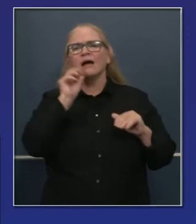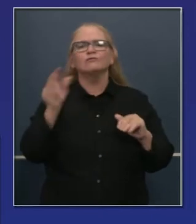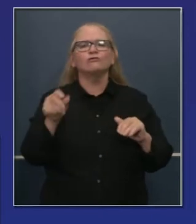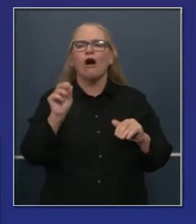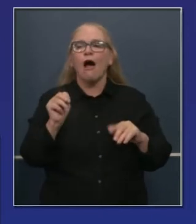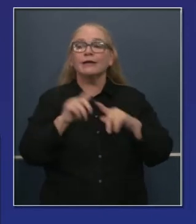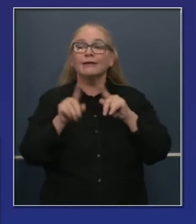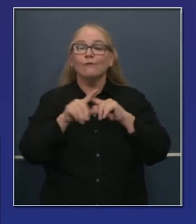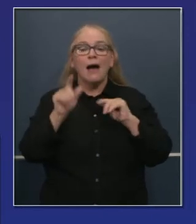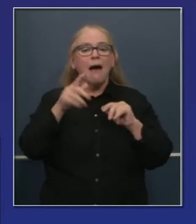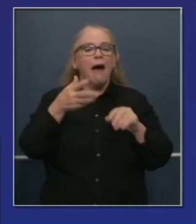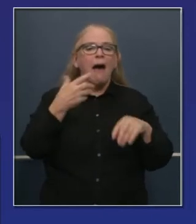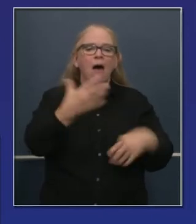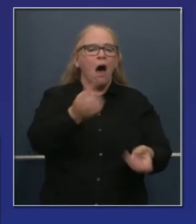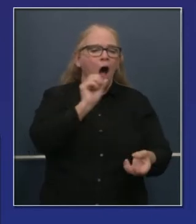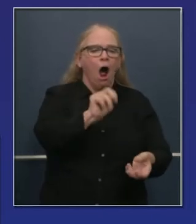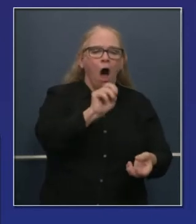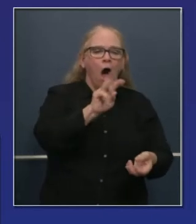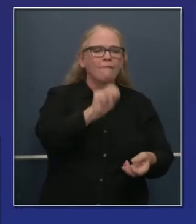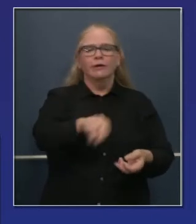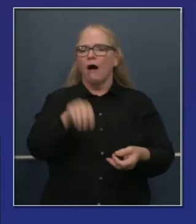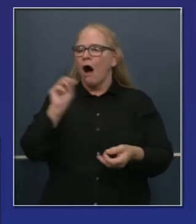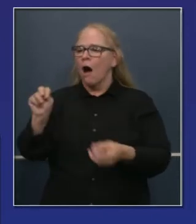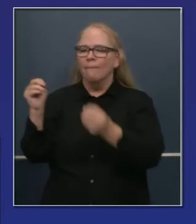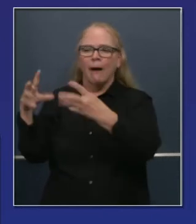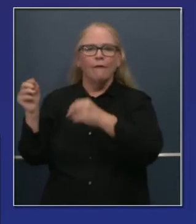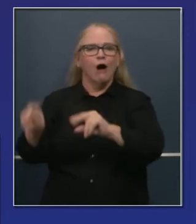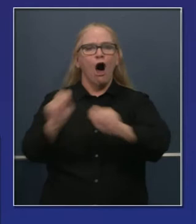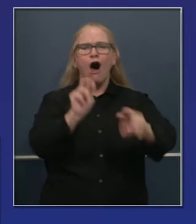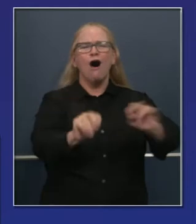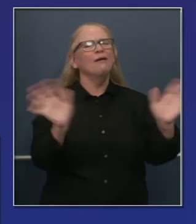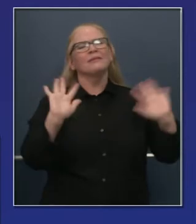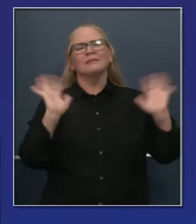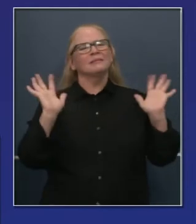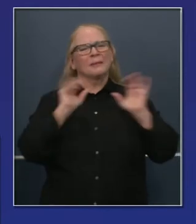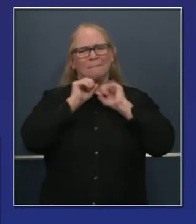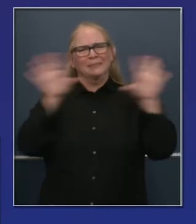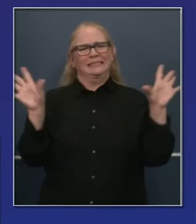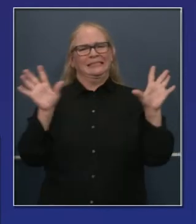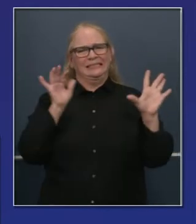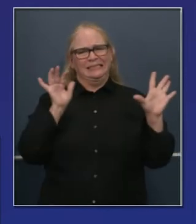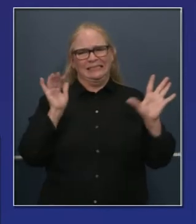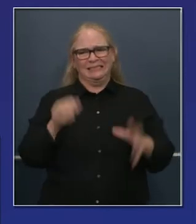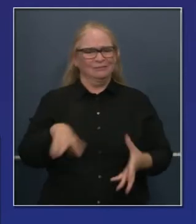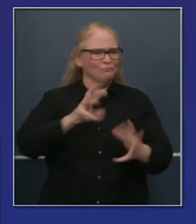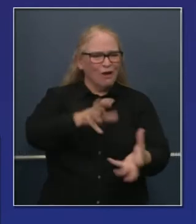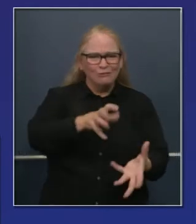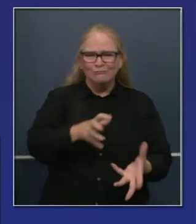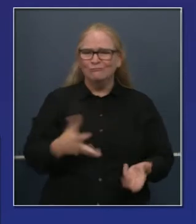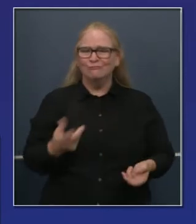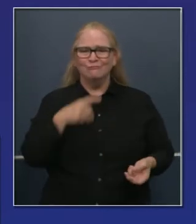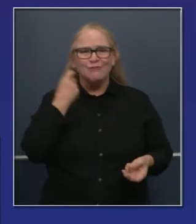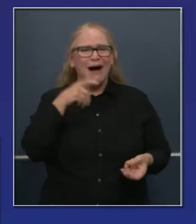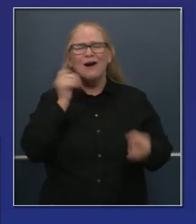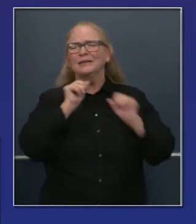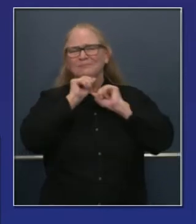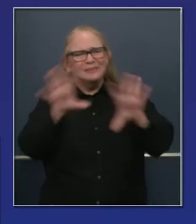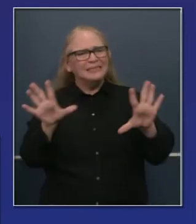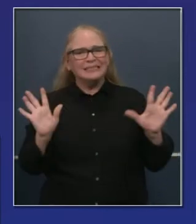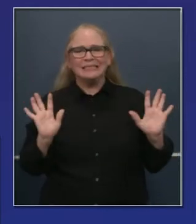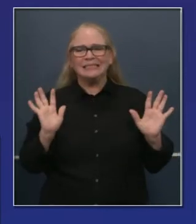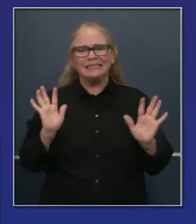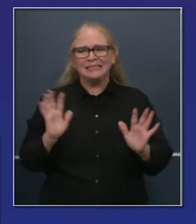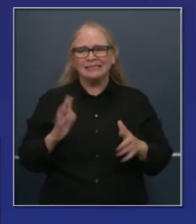que es una hora tarde para hacer cosas con electrodomésticos pero hoy les quiero dar entender la importancia de estos